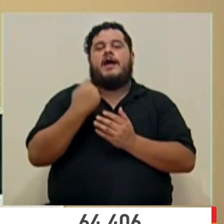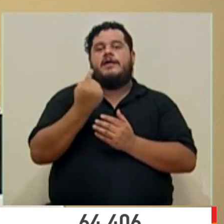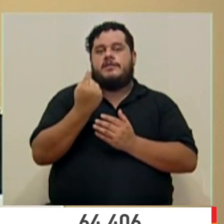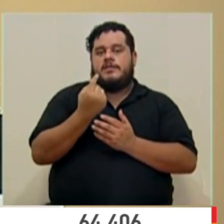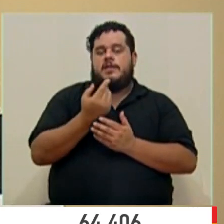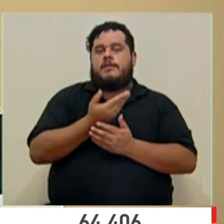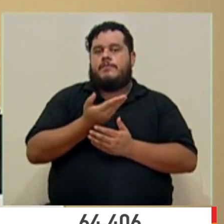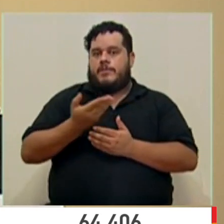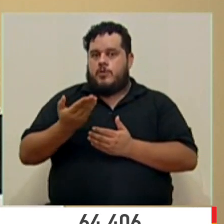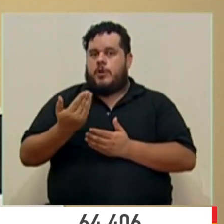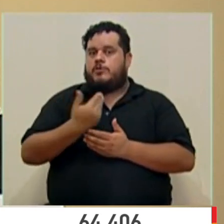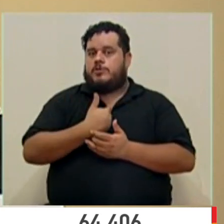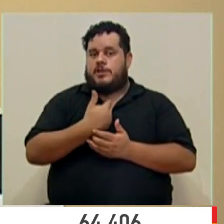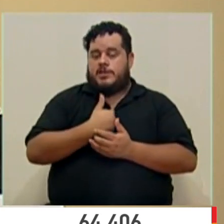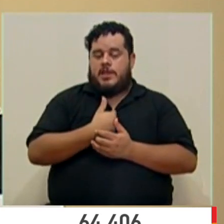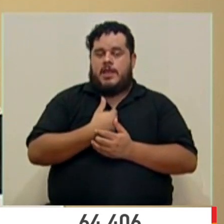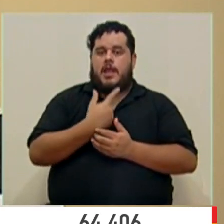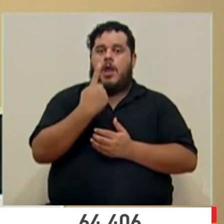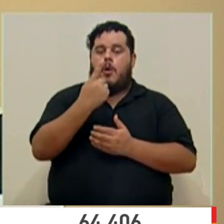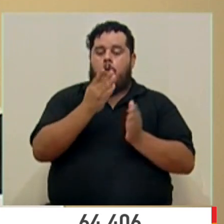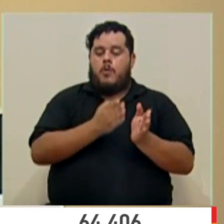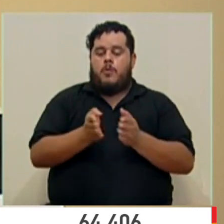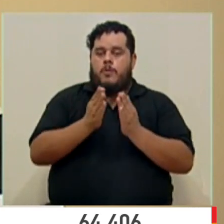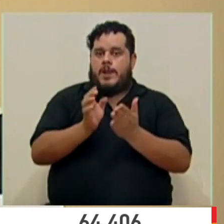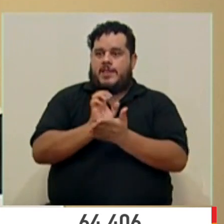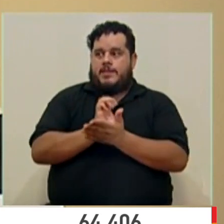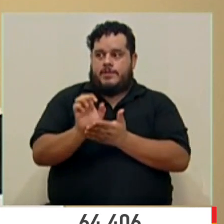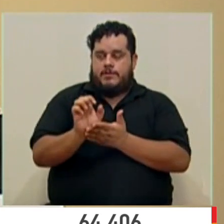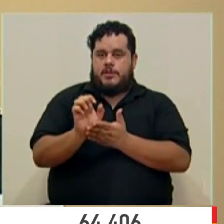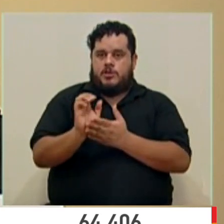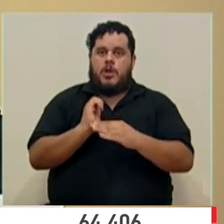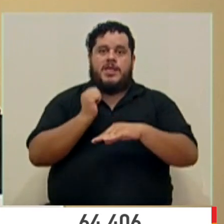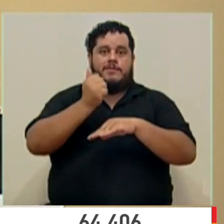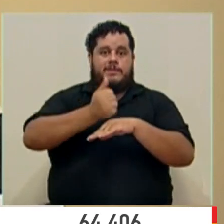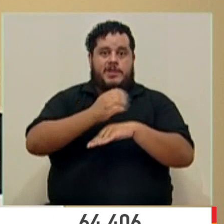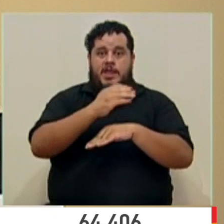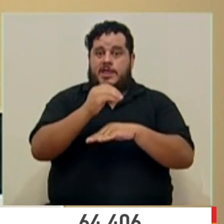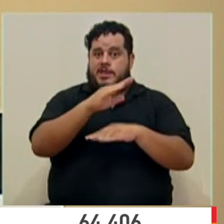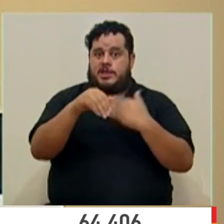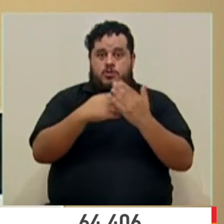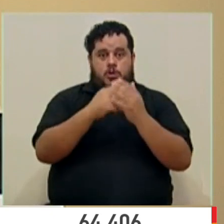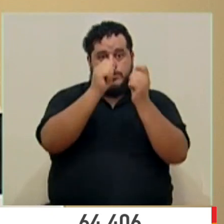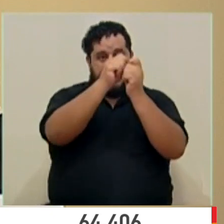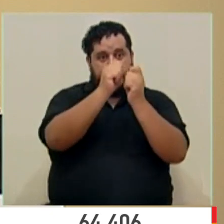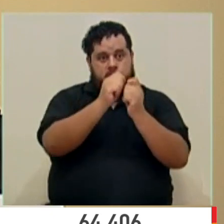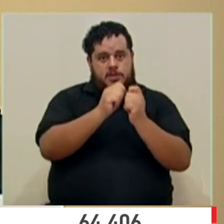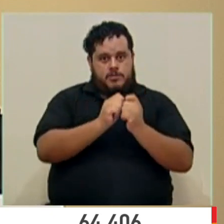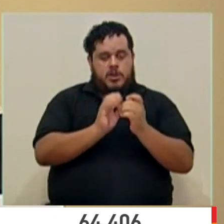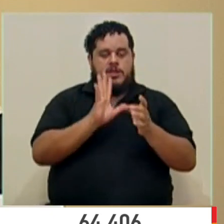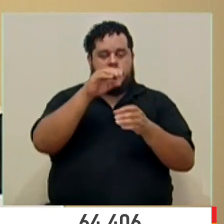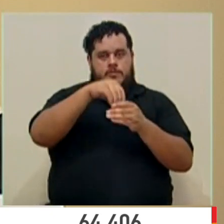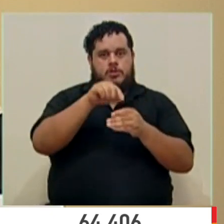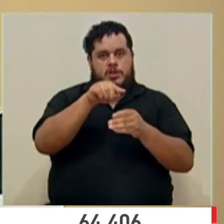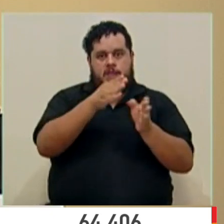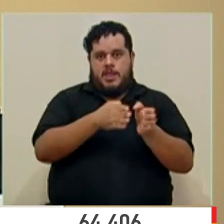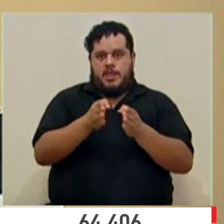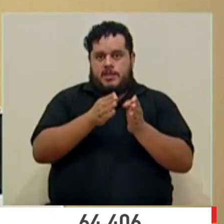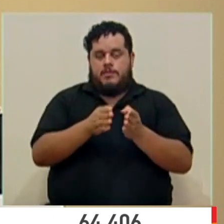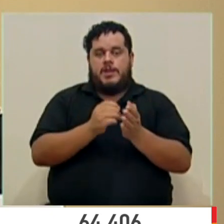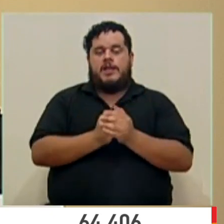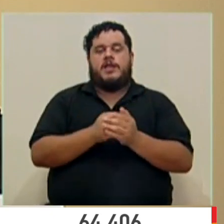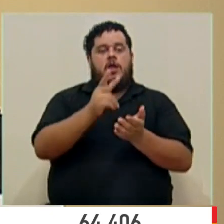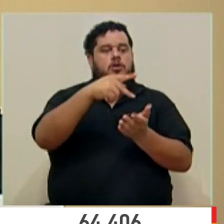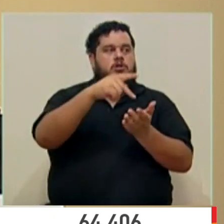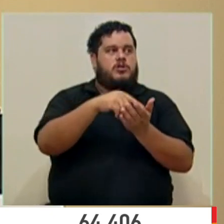se tenga un plan de prevención implementado y todos estos aspectos estén contemplados en ese plan,